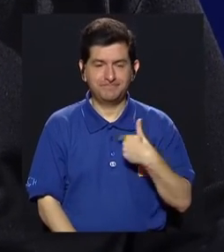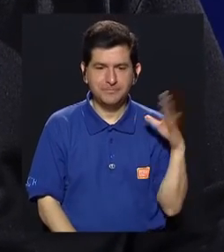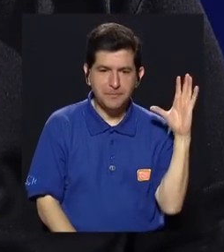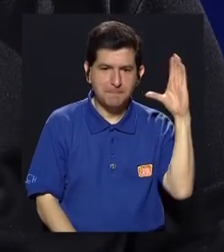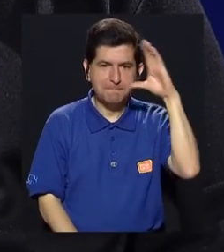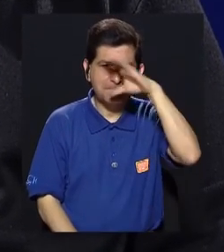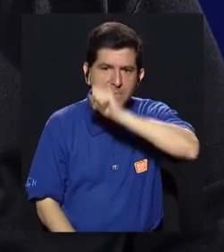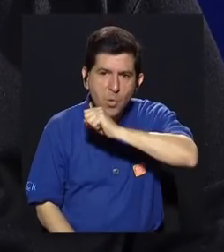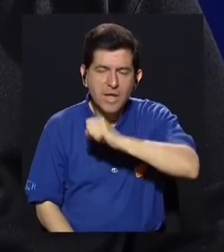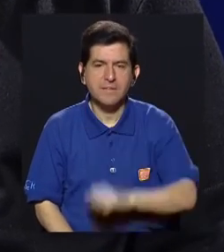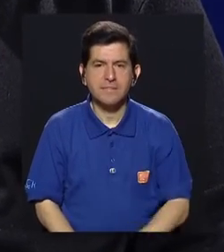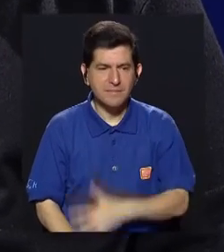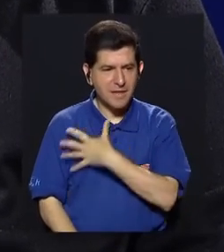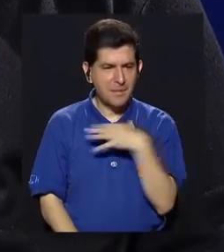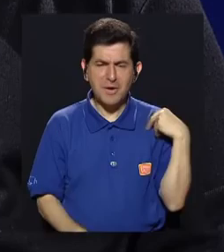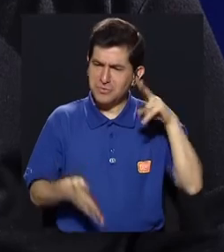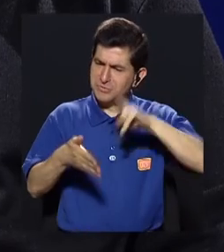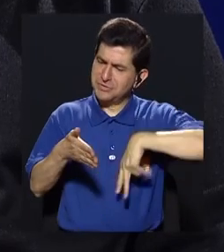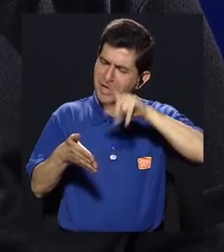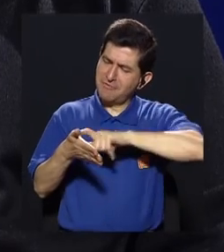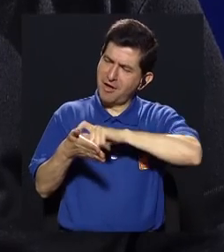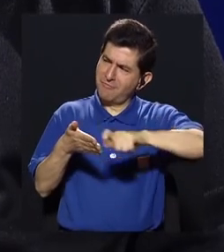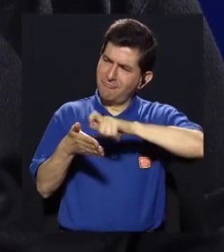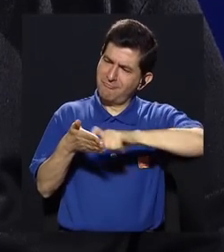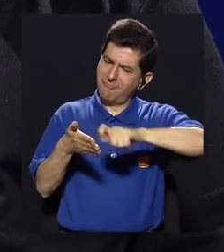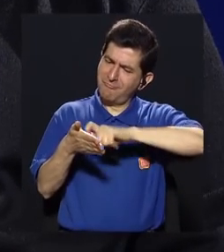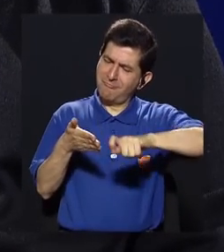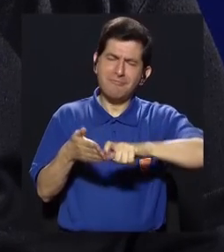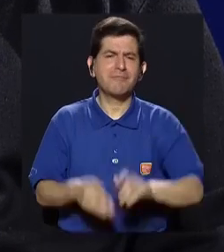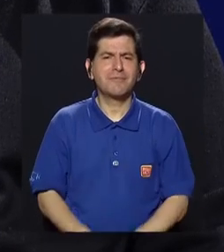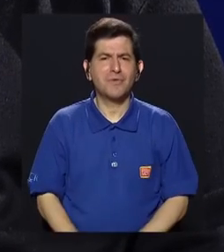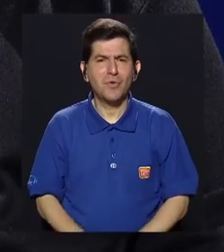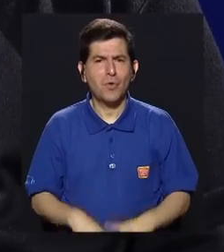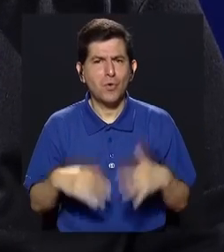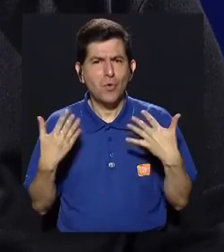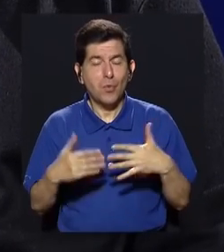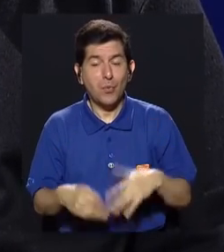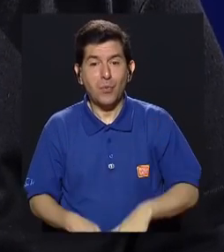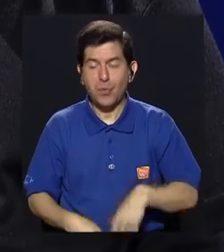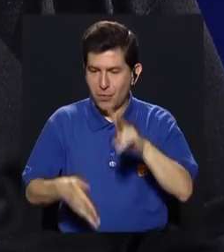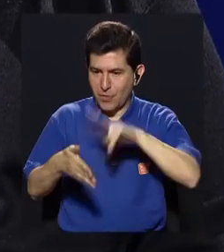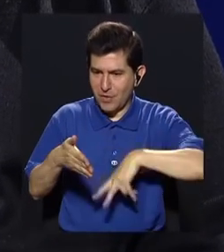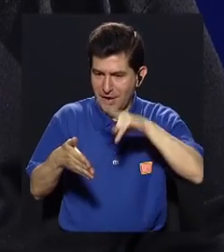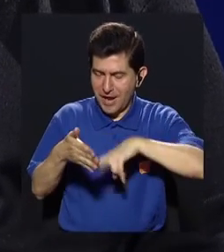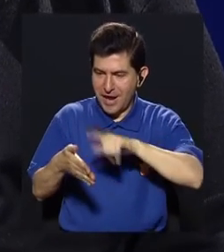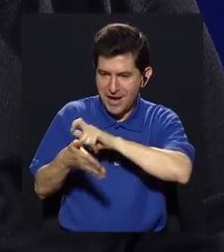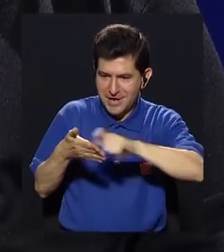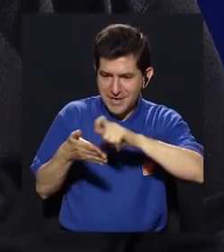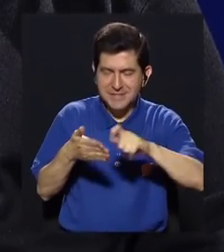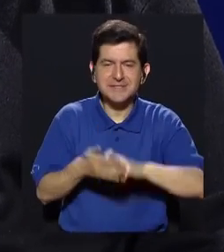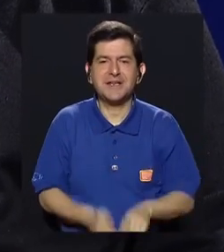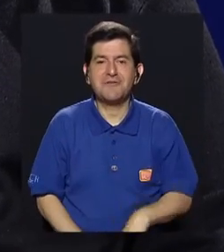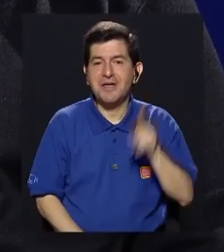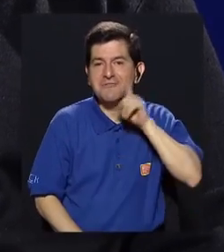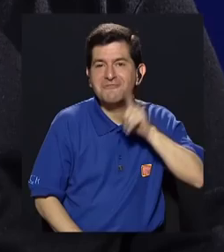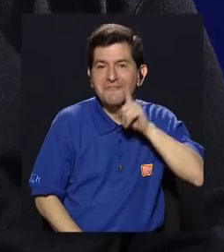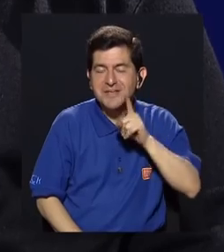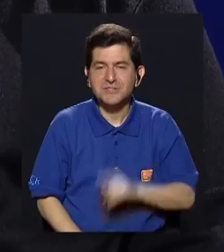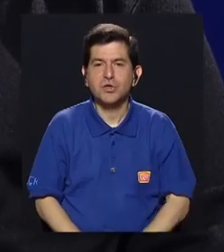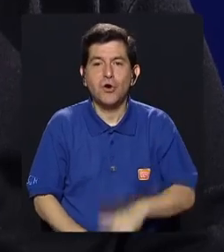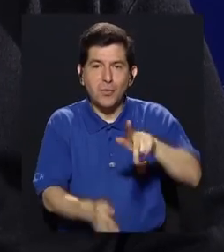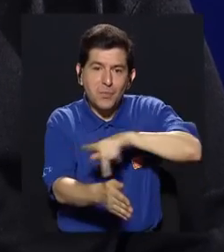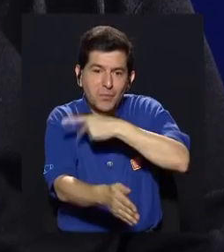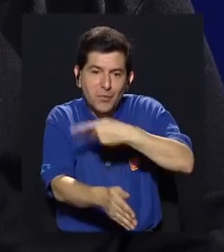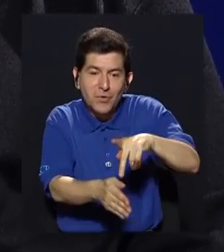no era muy feliz verdad sí me gustaba la economía pero nunca me apasionó muchísimo y me di cuenta que me